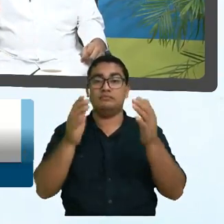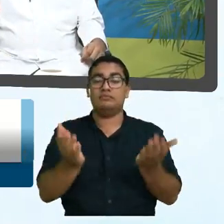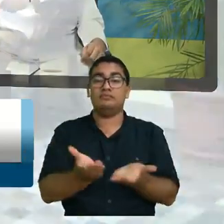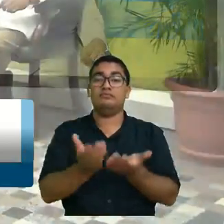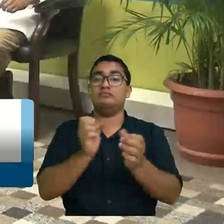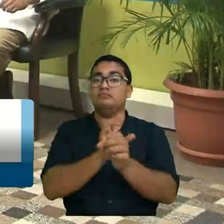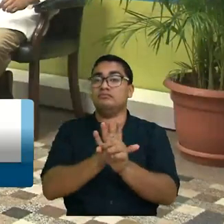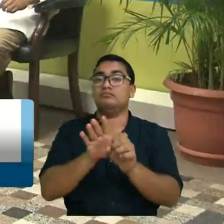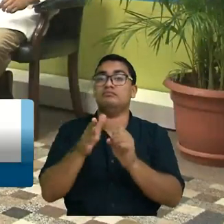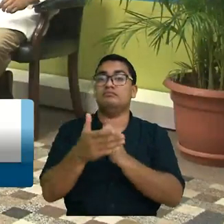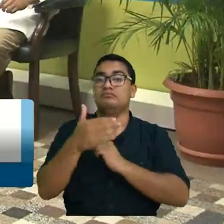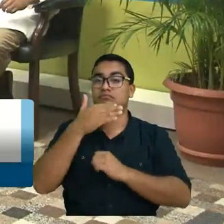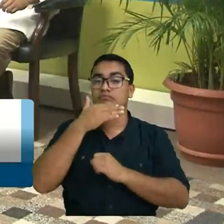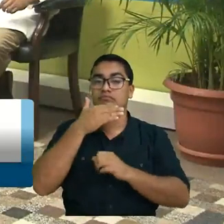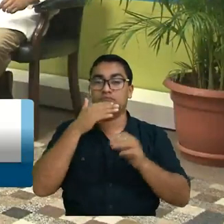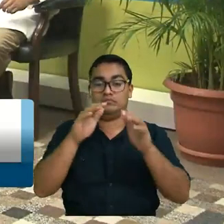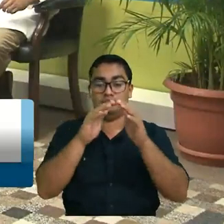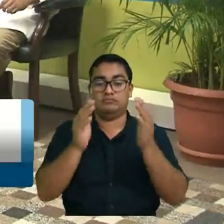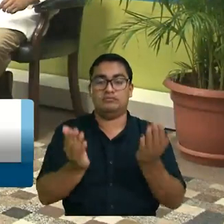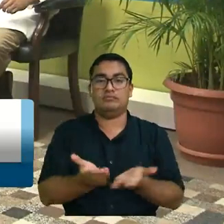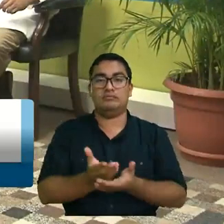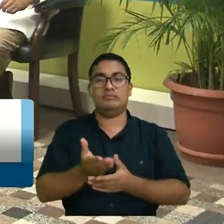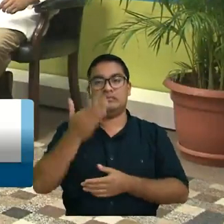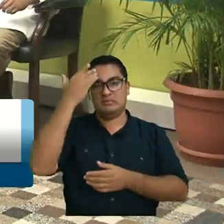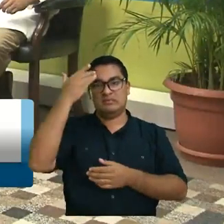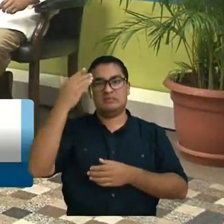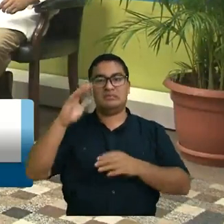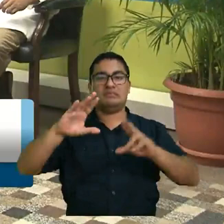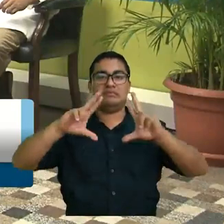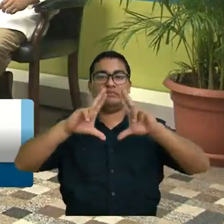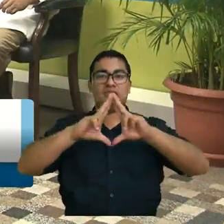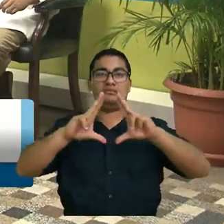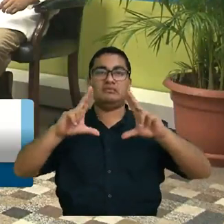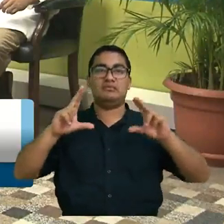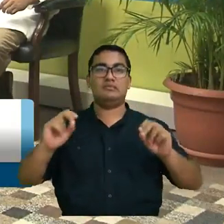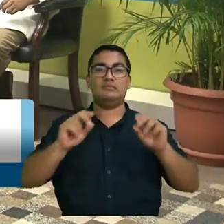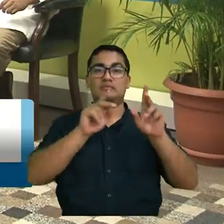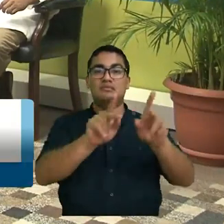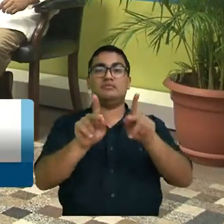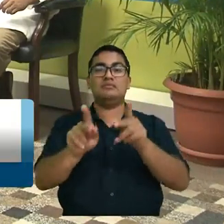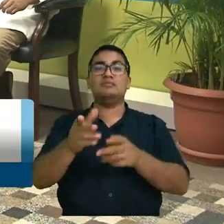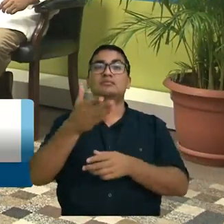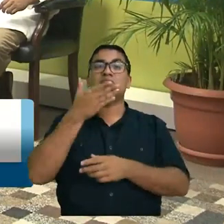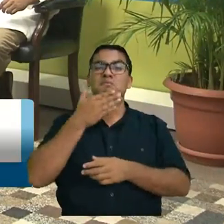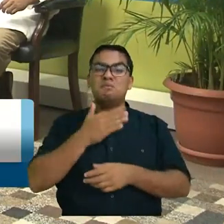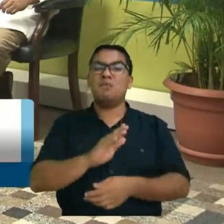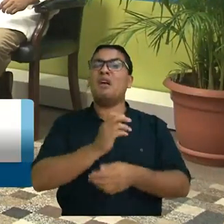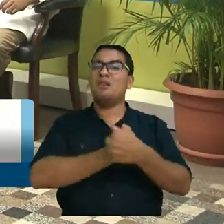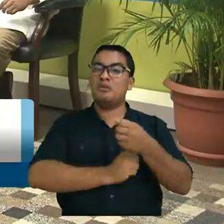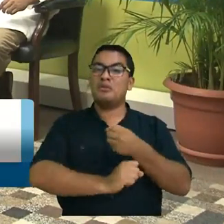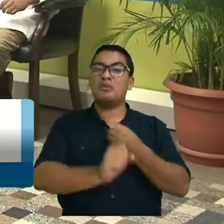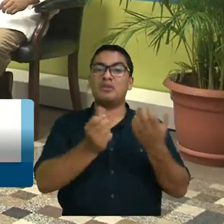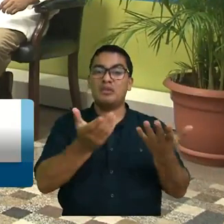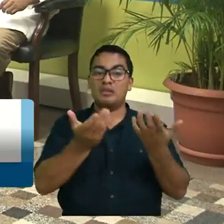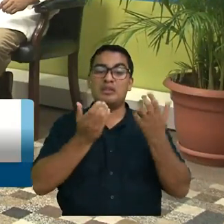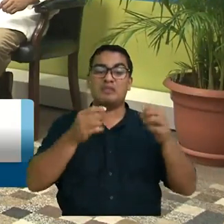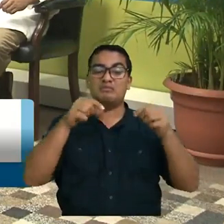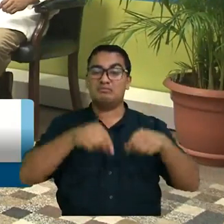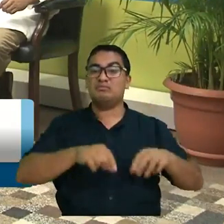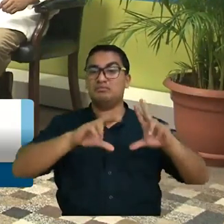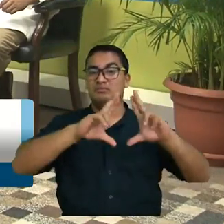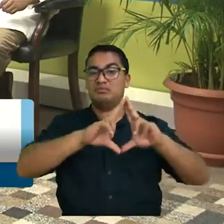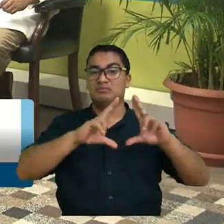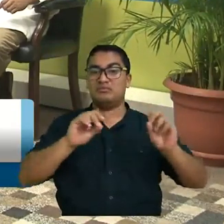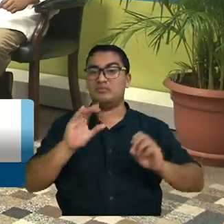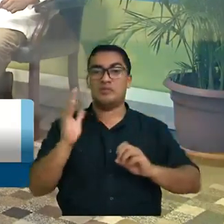COVID-19 o coronavirus, usted sabe que en Nicaragua tenemos malos hijos, o sea, malos hijos que desearan que en este país todo